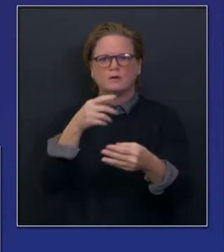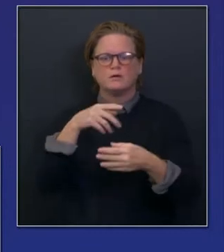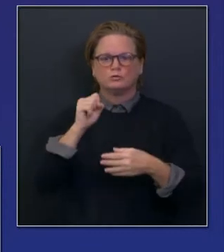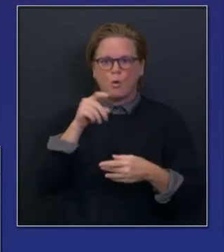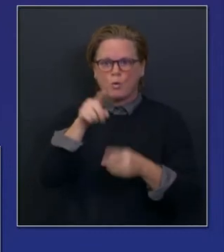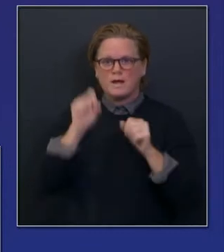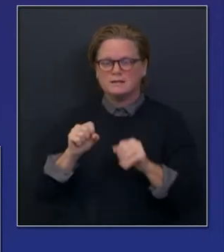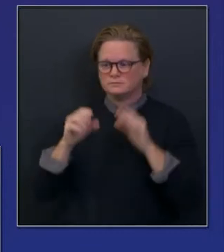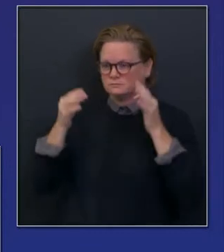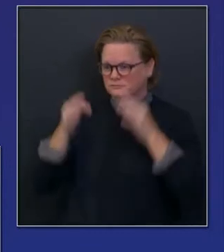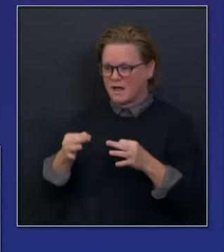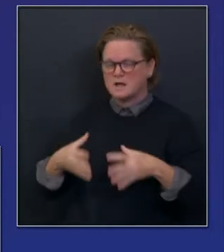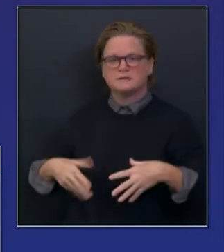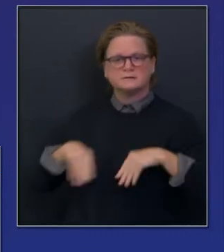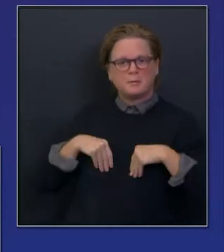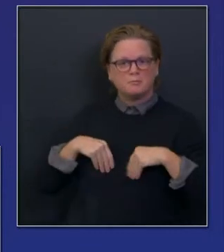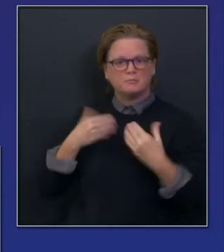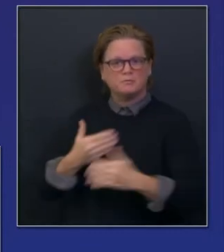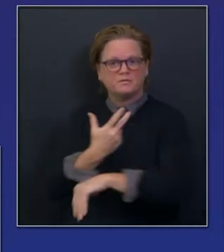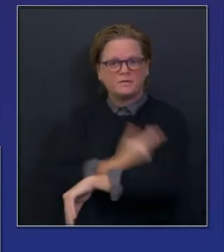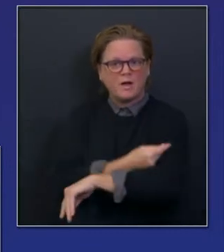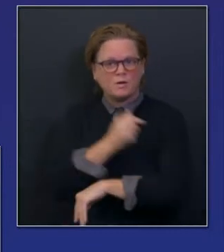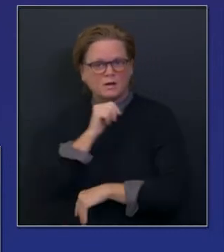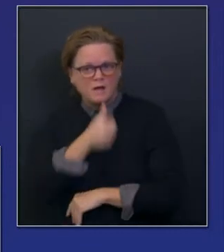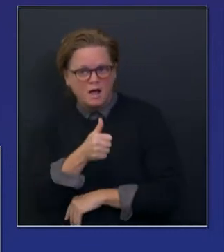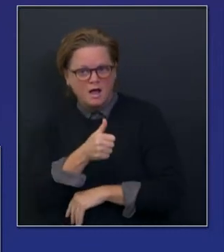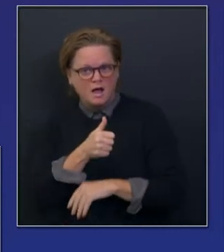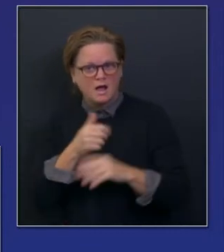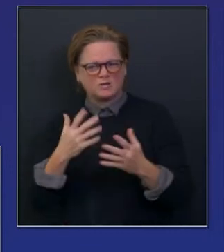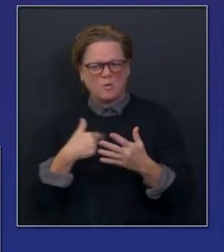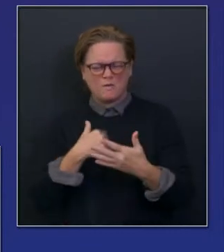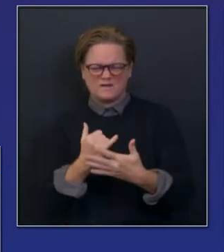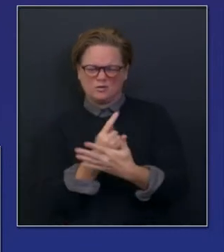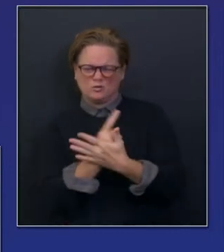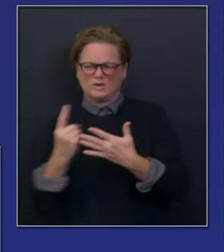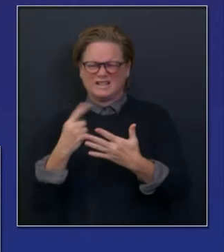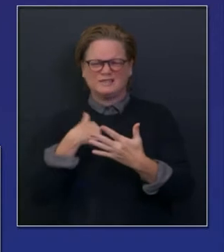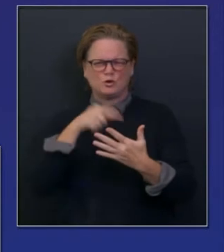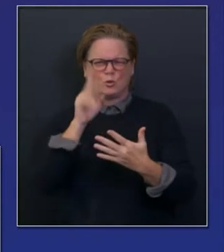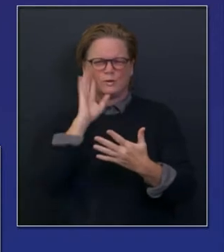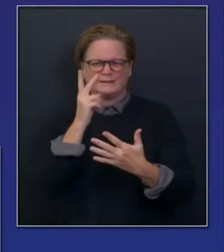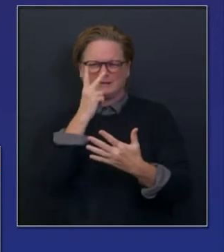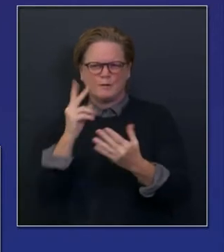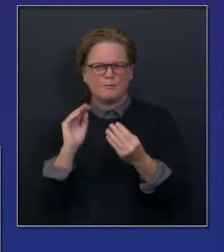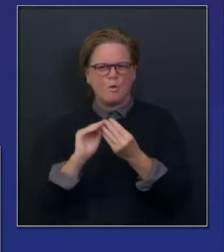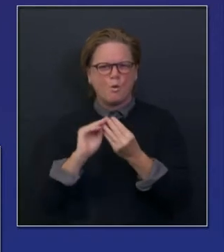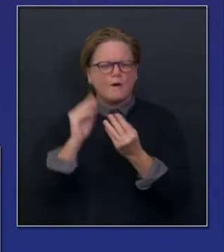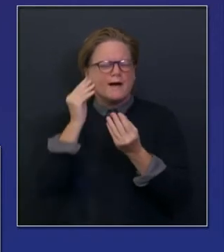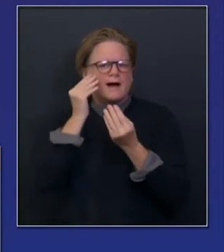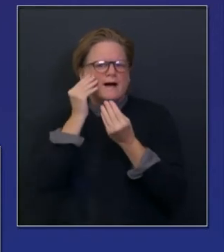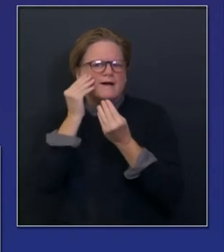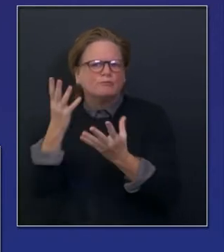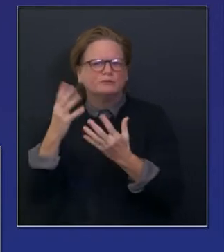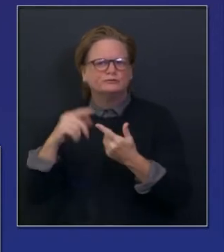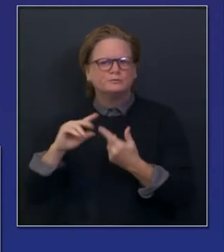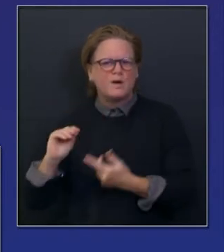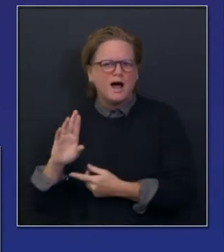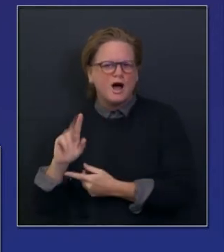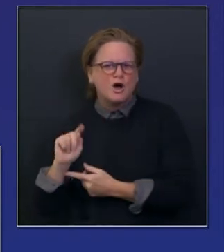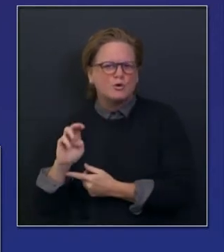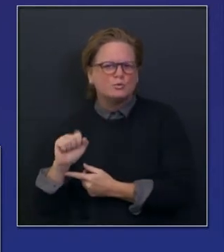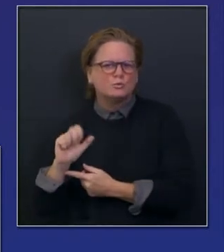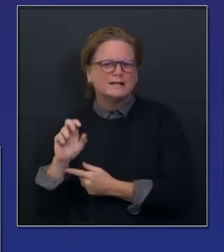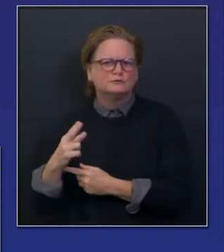la vacuna. Así que verán ustedes mucho más acerca de esta campaña que será publicada más tarde en la semana, más mensajeros